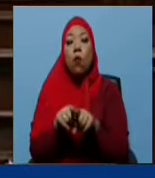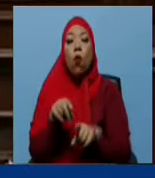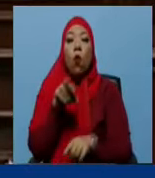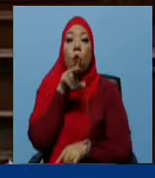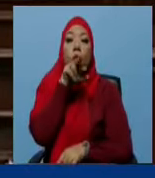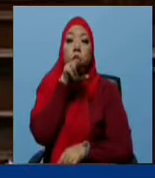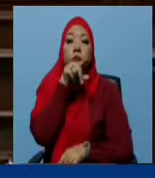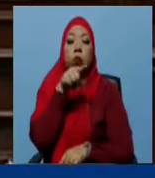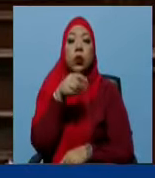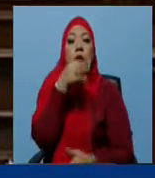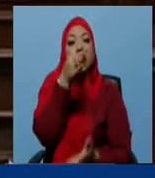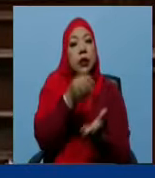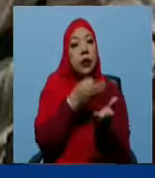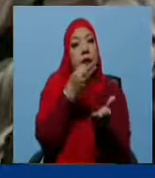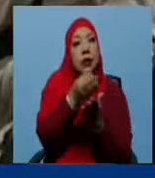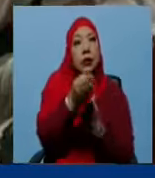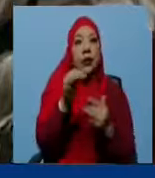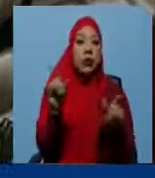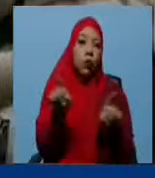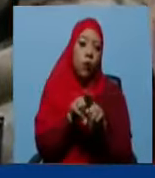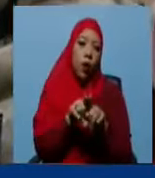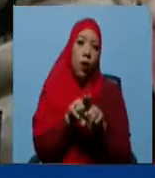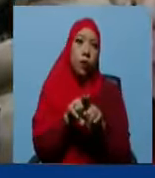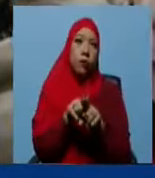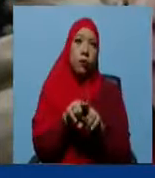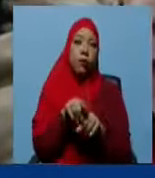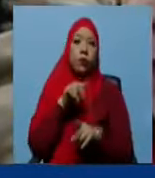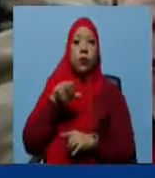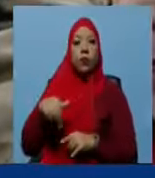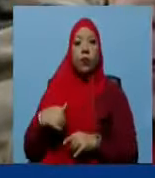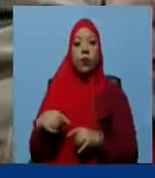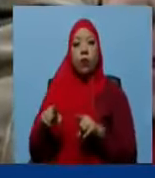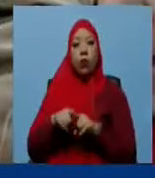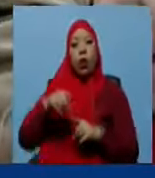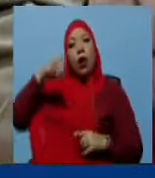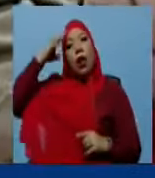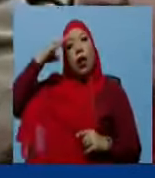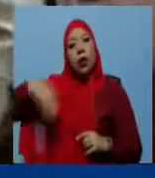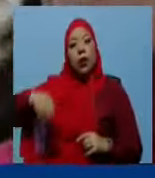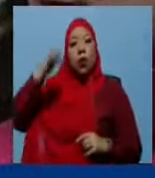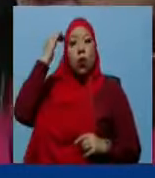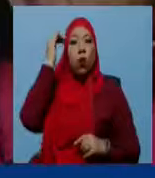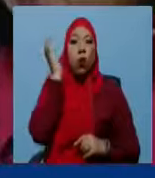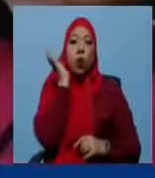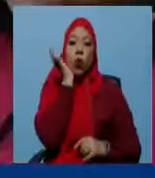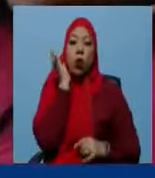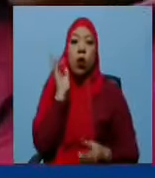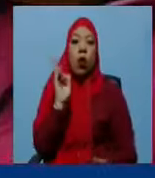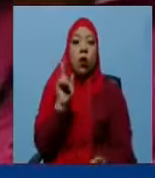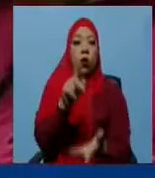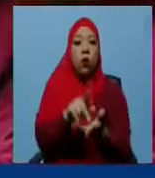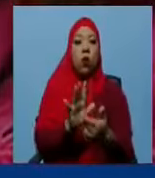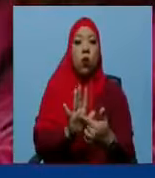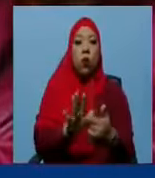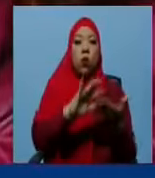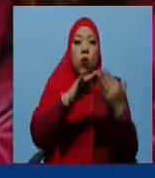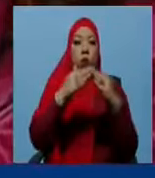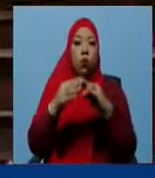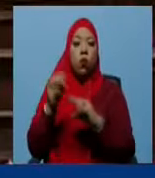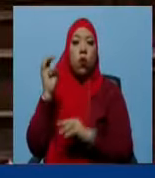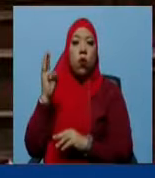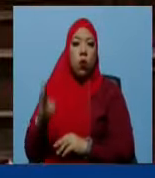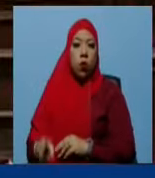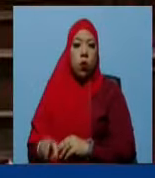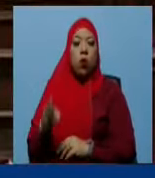Lo hacen siempre, ¿verdad? Como nuestra almirante en jefe, alcaldesa de Caracas, que en estos días se presentó en un barrio de Petare